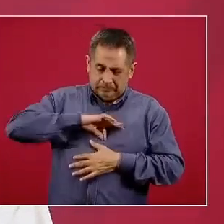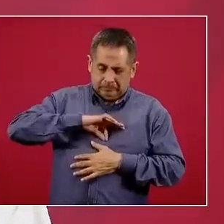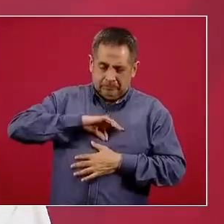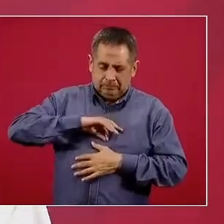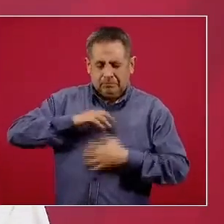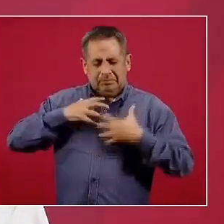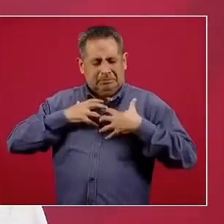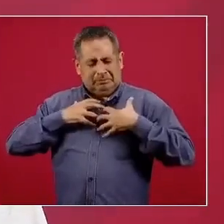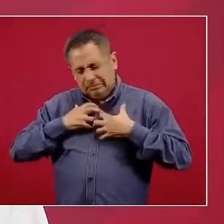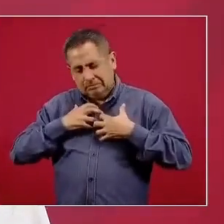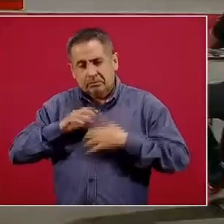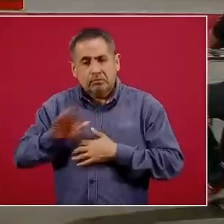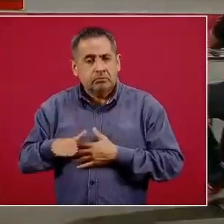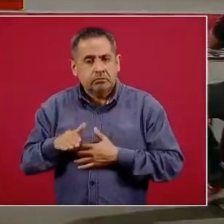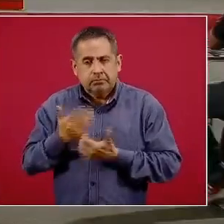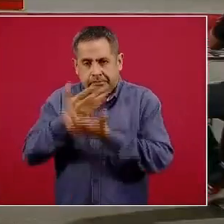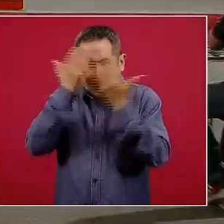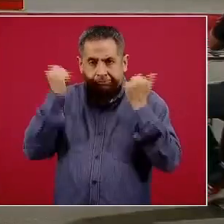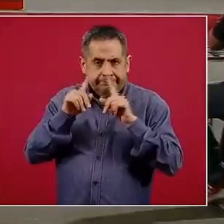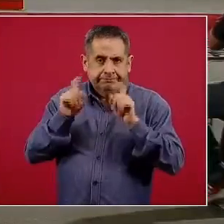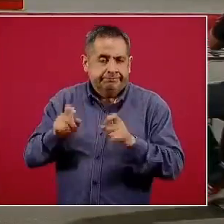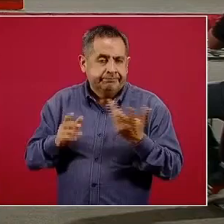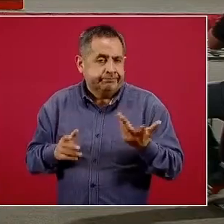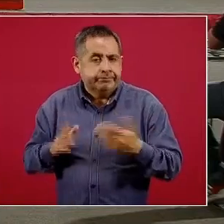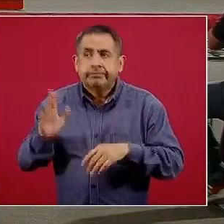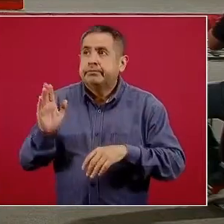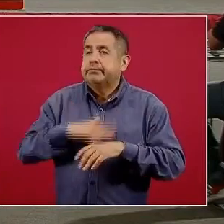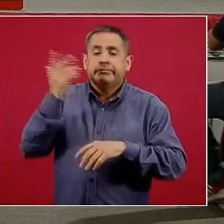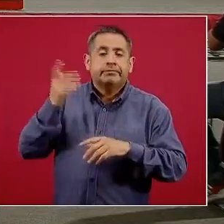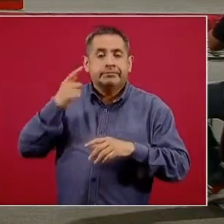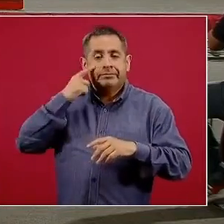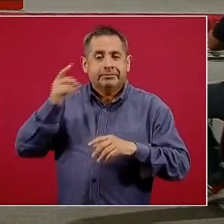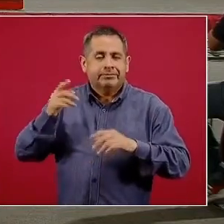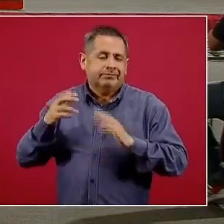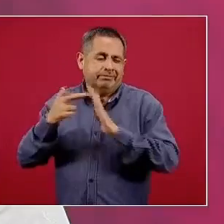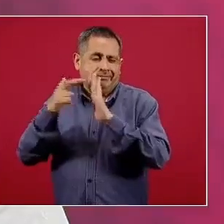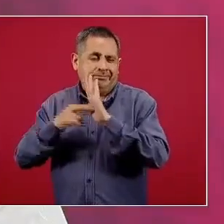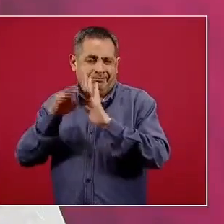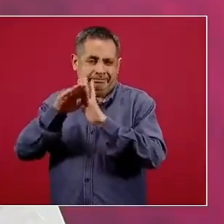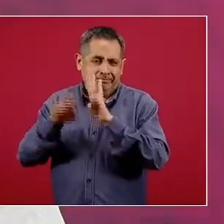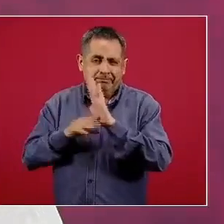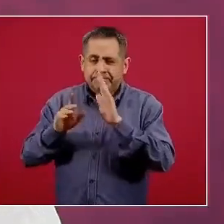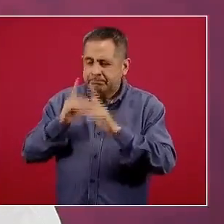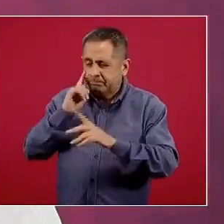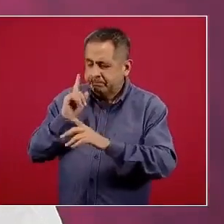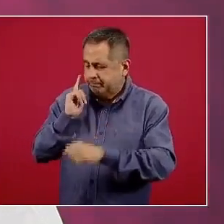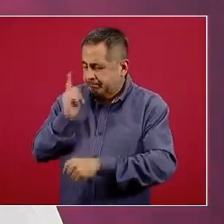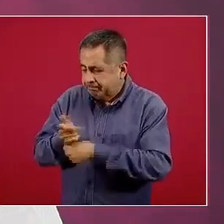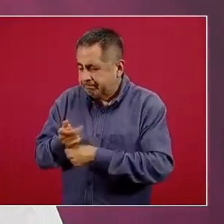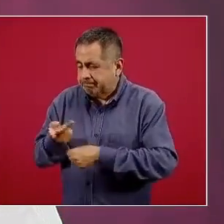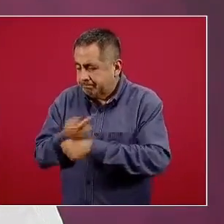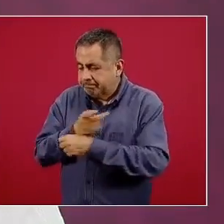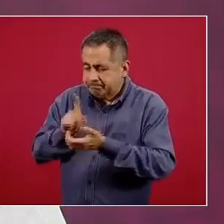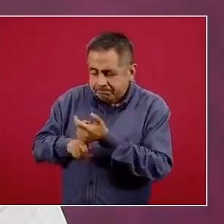neumonía. ¿Y por qué no se conoce? Porque generalmente los protocolos de diagnóstico y